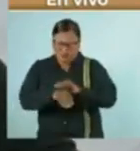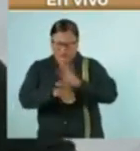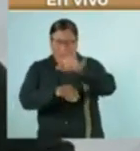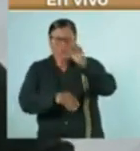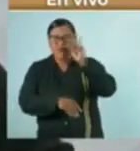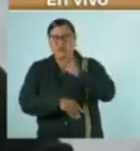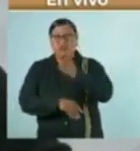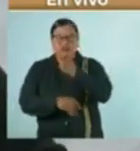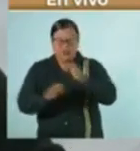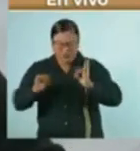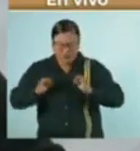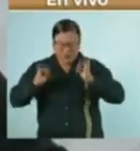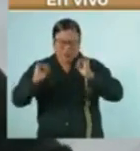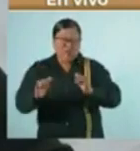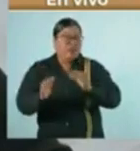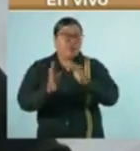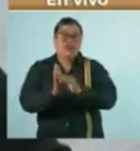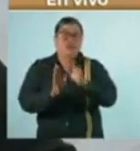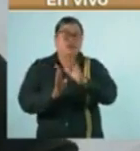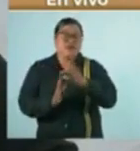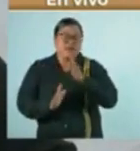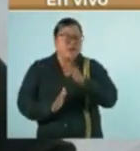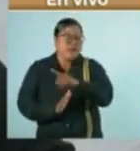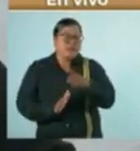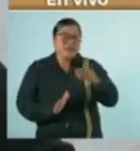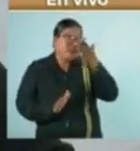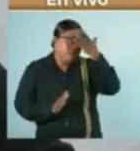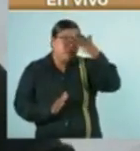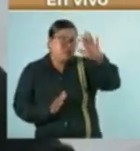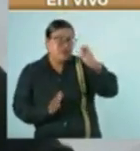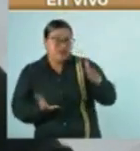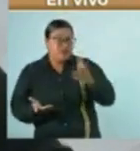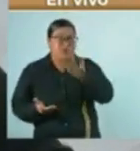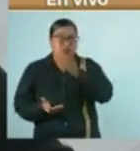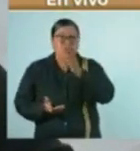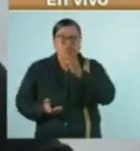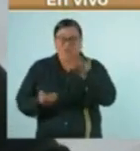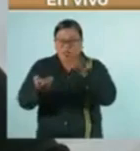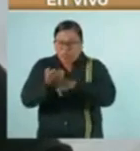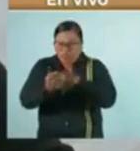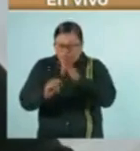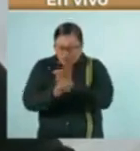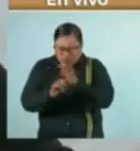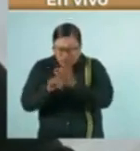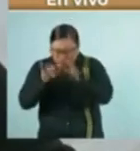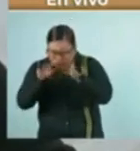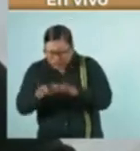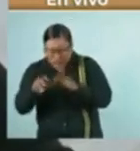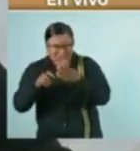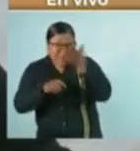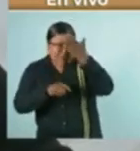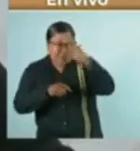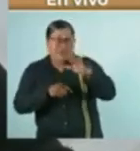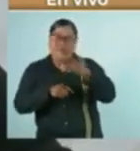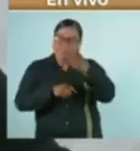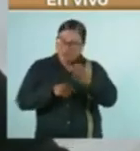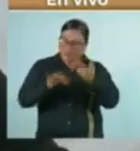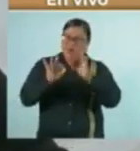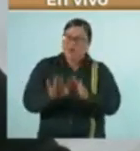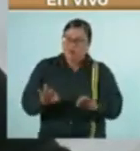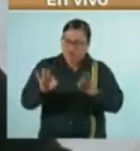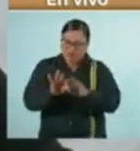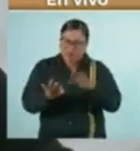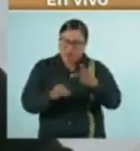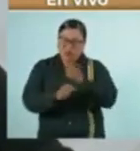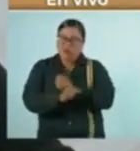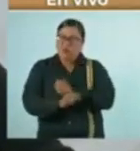las y los adolescentes, por ejemplo, nos decían que no conocían la policía cibernética, y es importante que sepan que también su seguridad